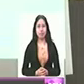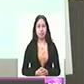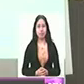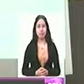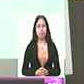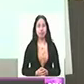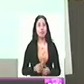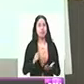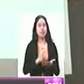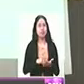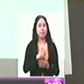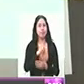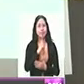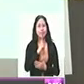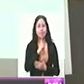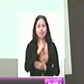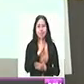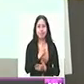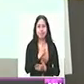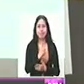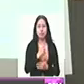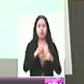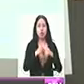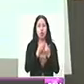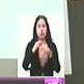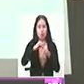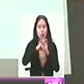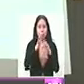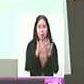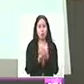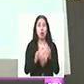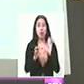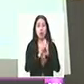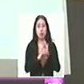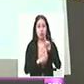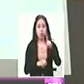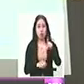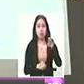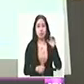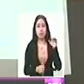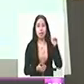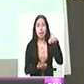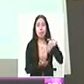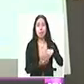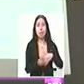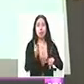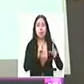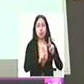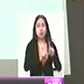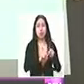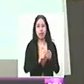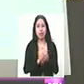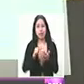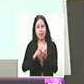Esto es la incidencia del COVID por cada 100.000 habitantes. Bolivia en este